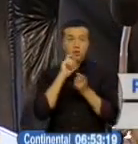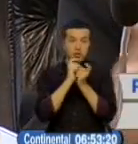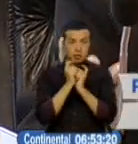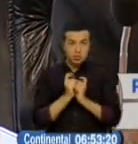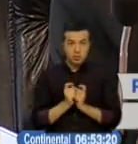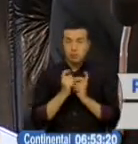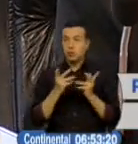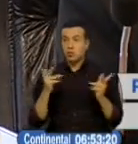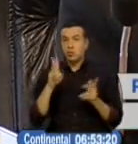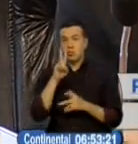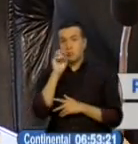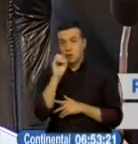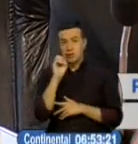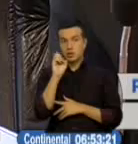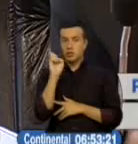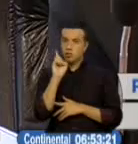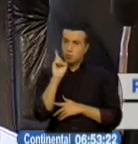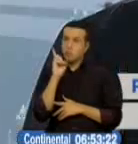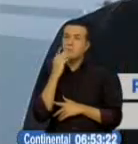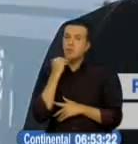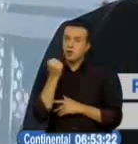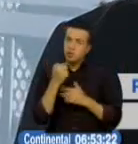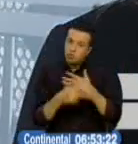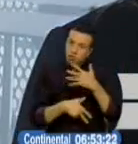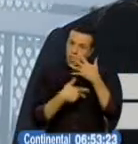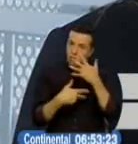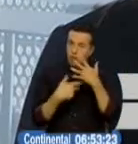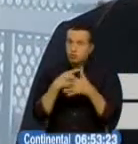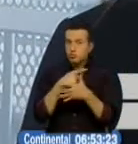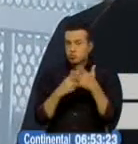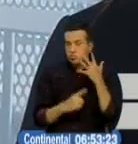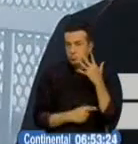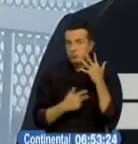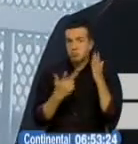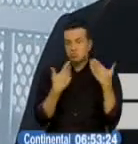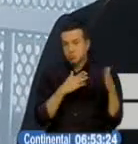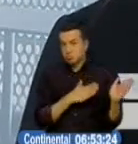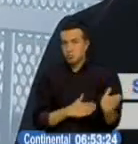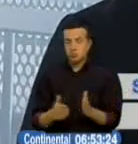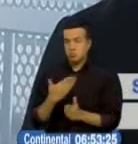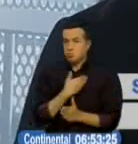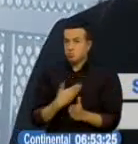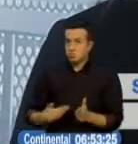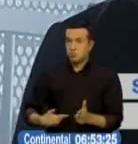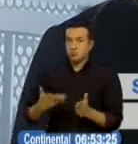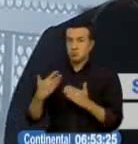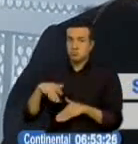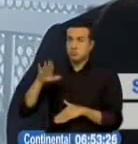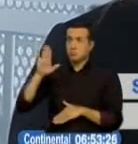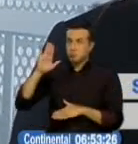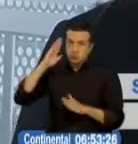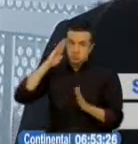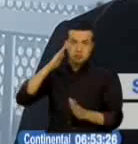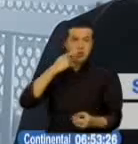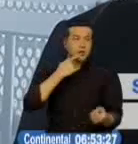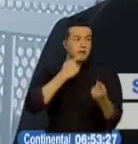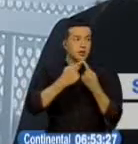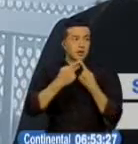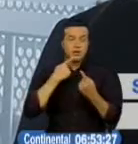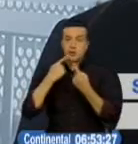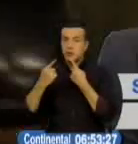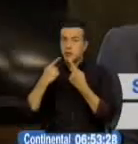nada teniendo 20, sino que hay que concentrarlos en 8. Es una ley que está preparando el Ejecutivo en función justamente de este diálogo que se